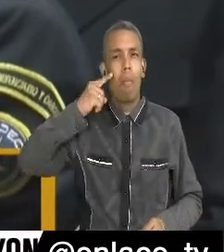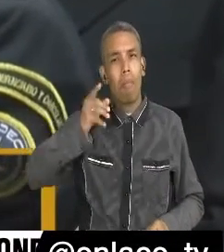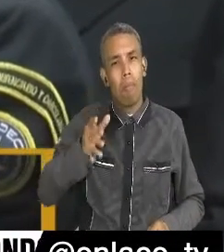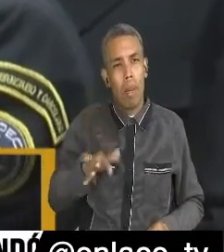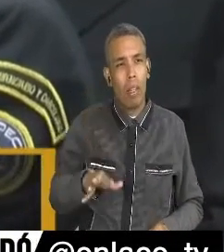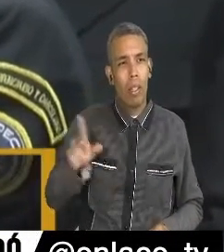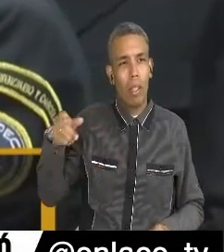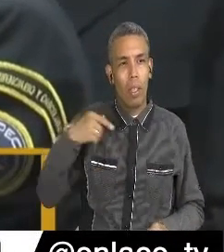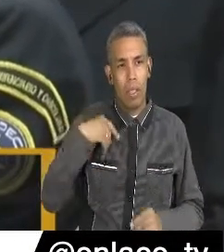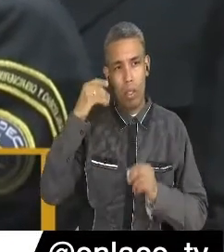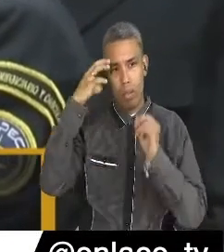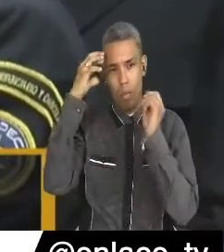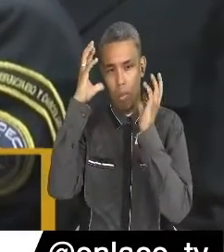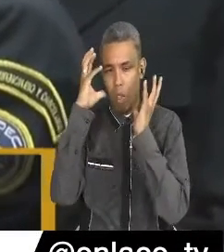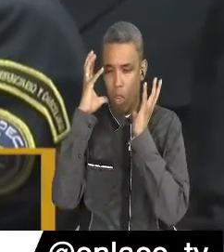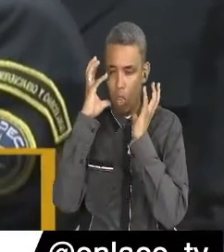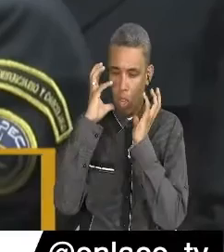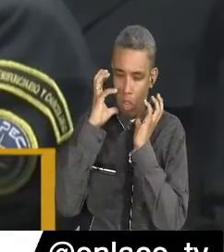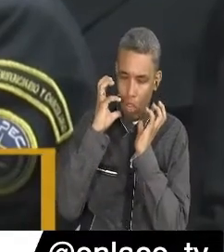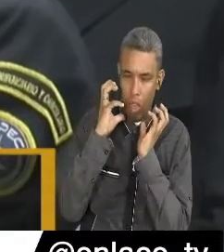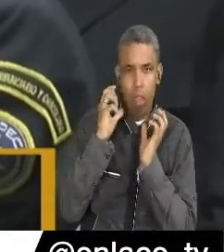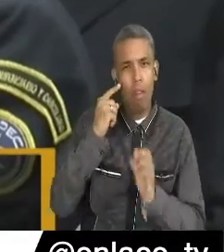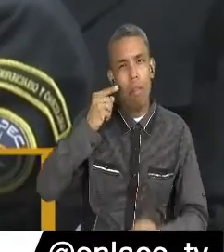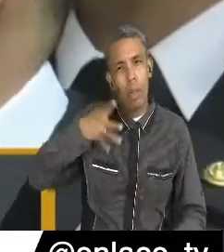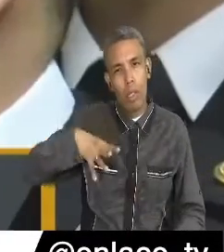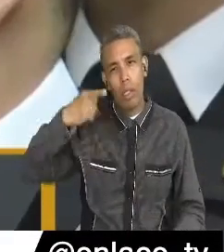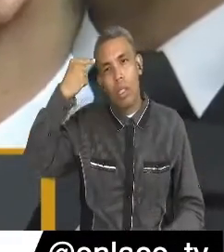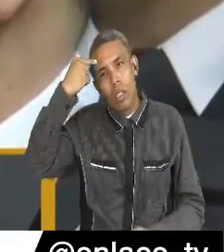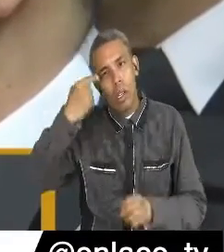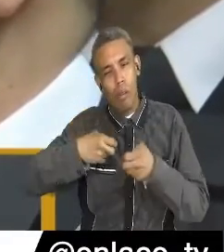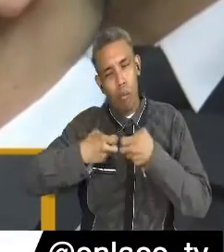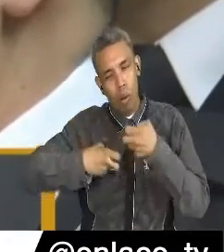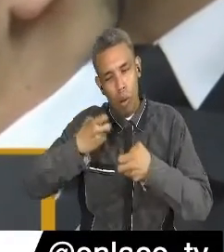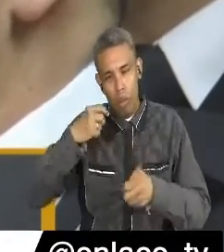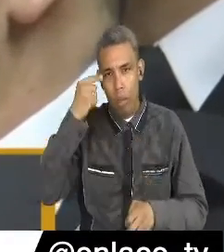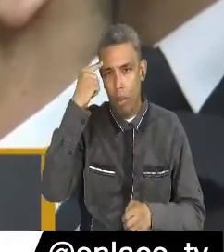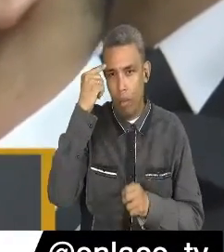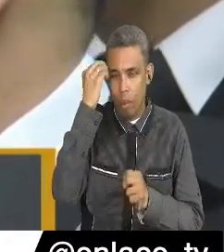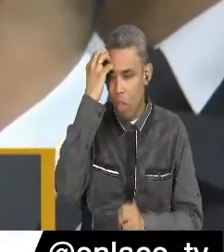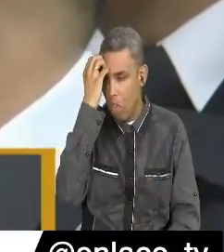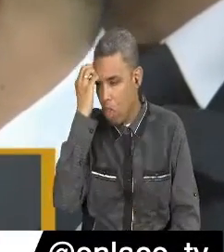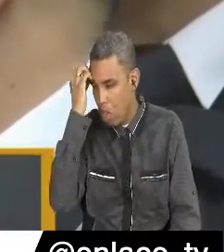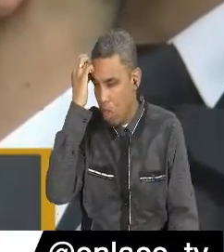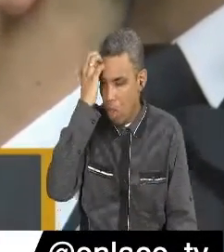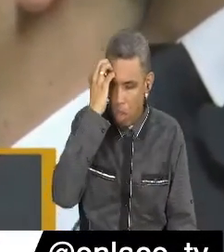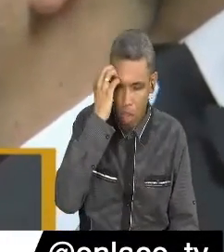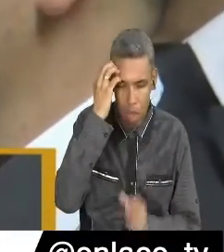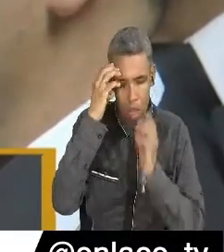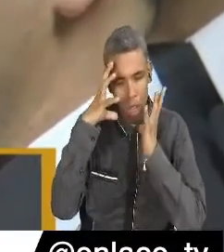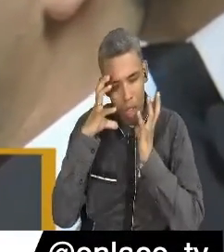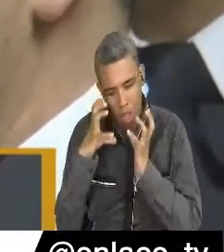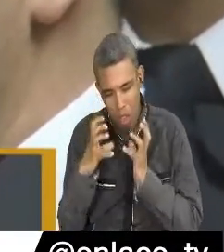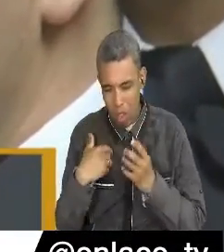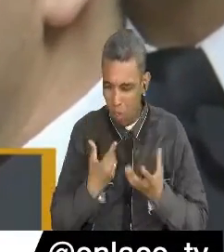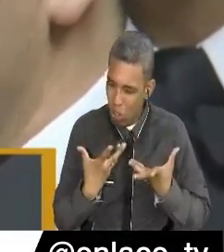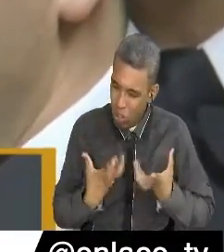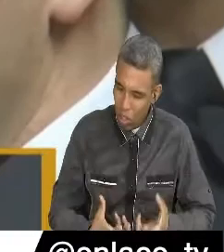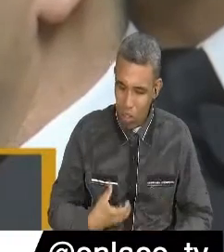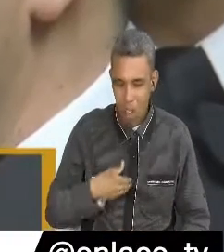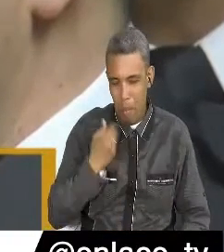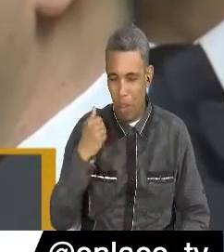Enlace Noticias habló hace pocos minutos con personas del INPEC, quienes extraoficialmente confirmaron